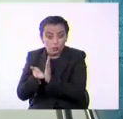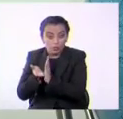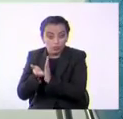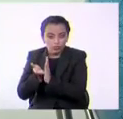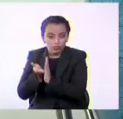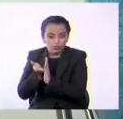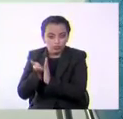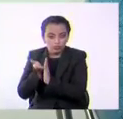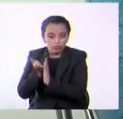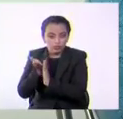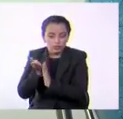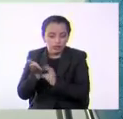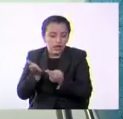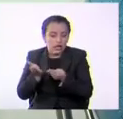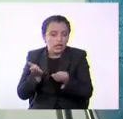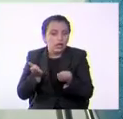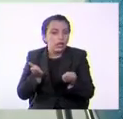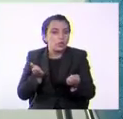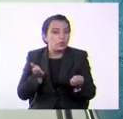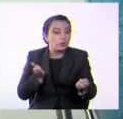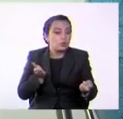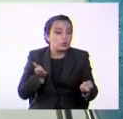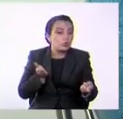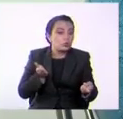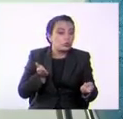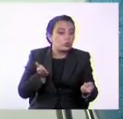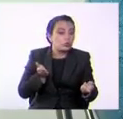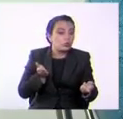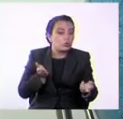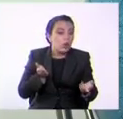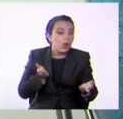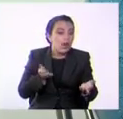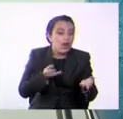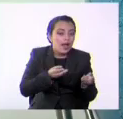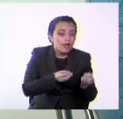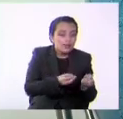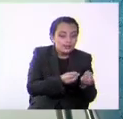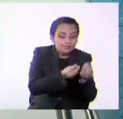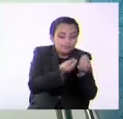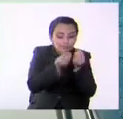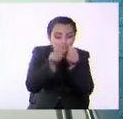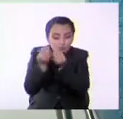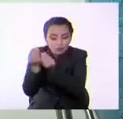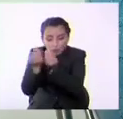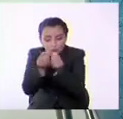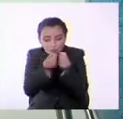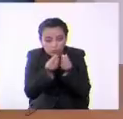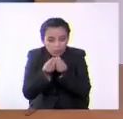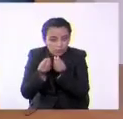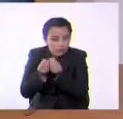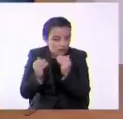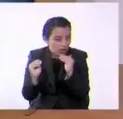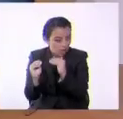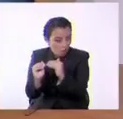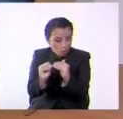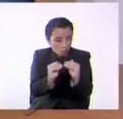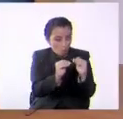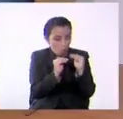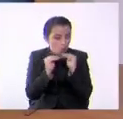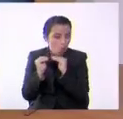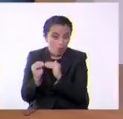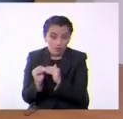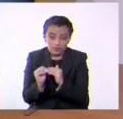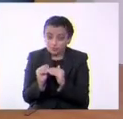manera igual para todo el mundo, todas las poblaciones, ¿sí? Aquí hay una situación muy importante,